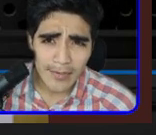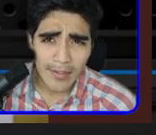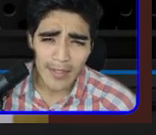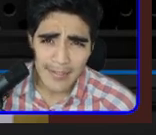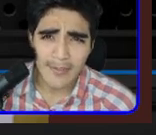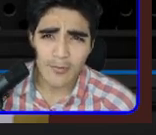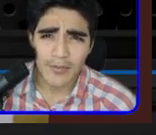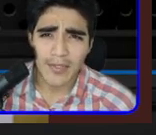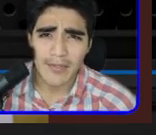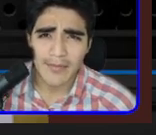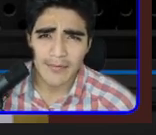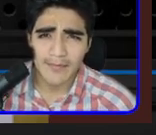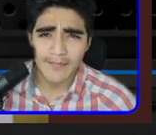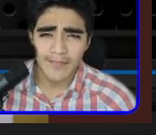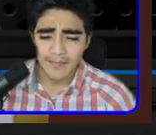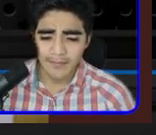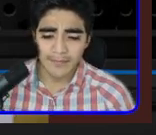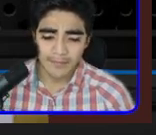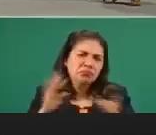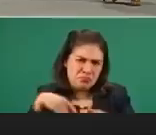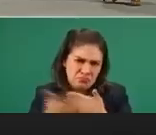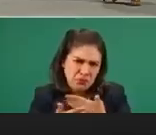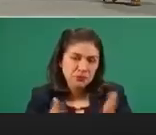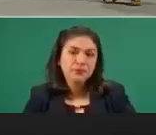ustedes este cuestionamiento.